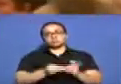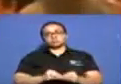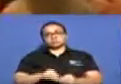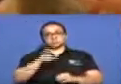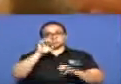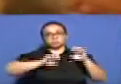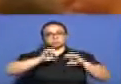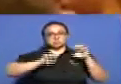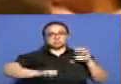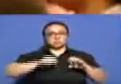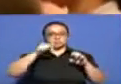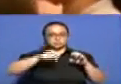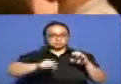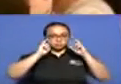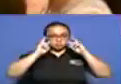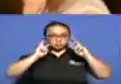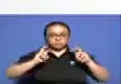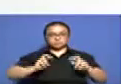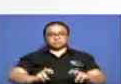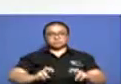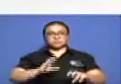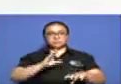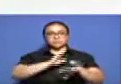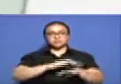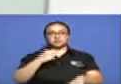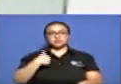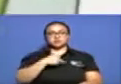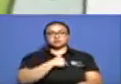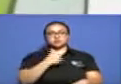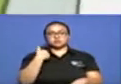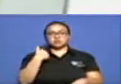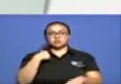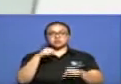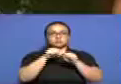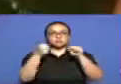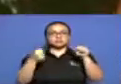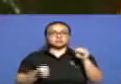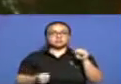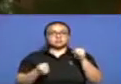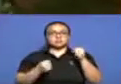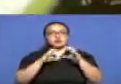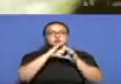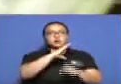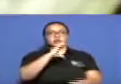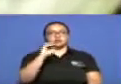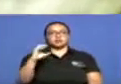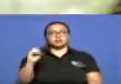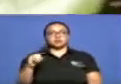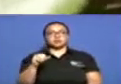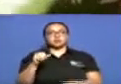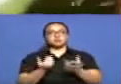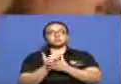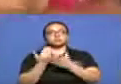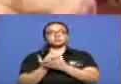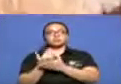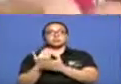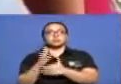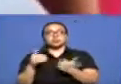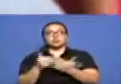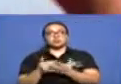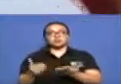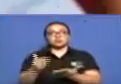allí nos permitirán tener un sistema cooperativo actualizado. También de la recopilación